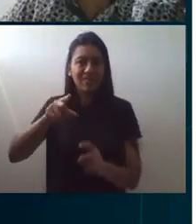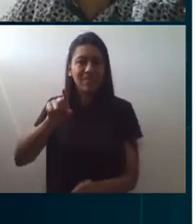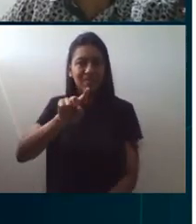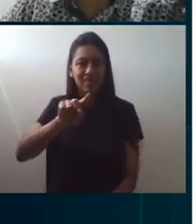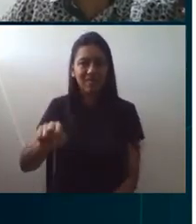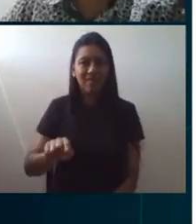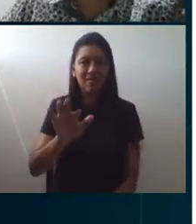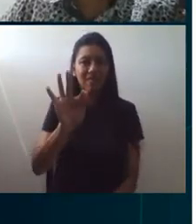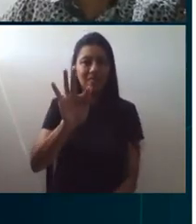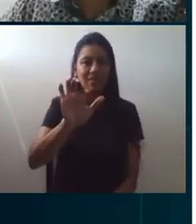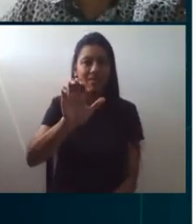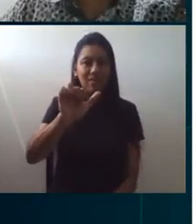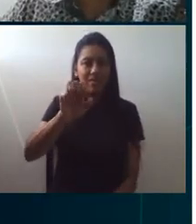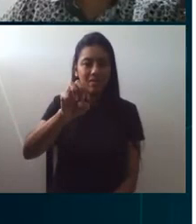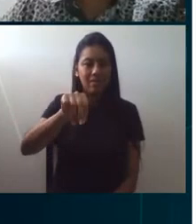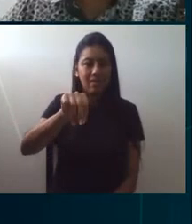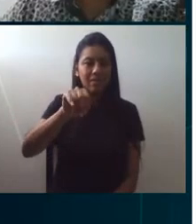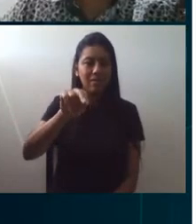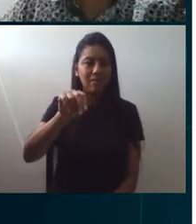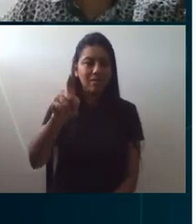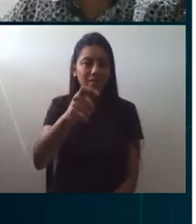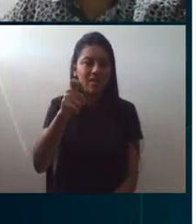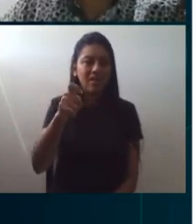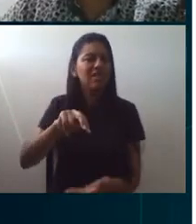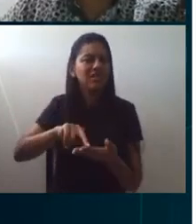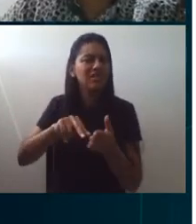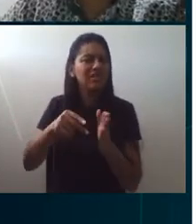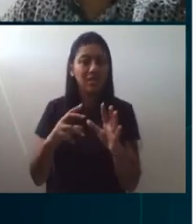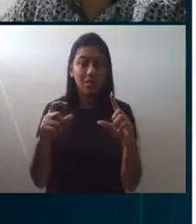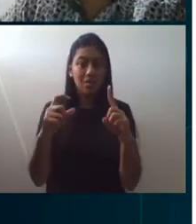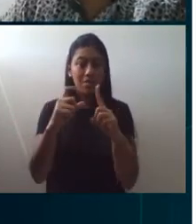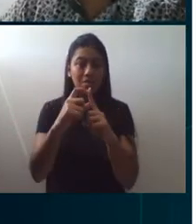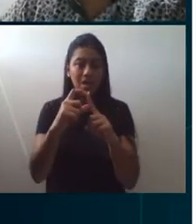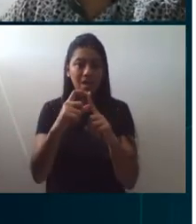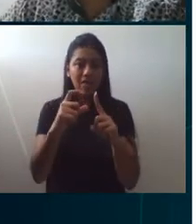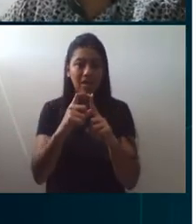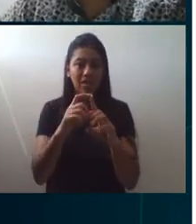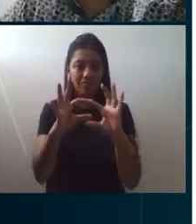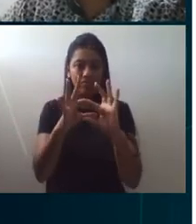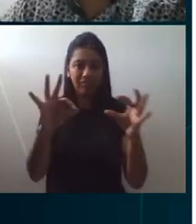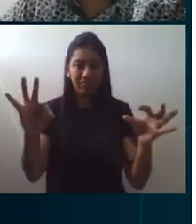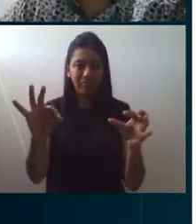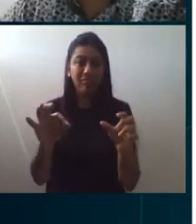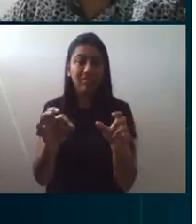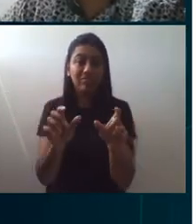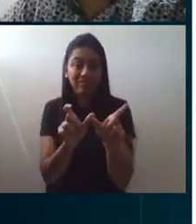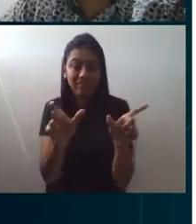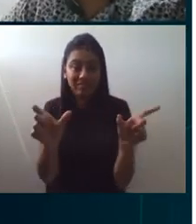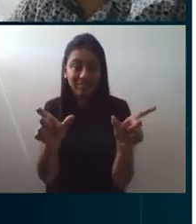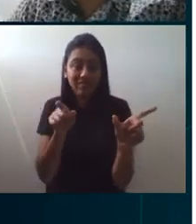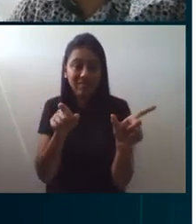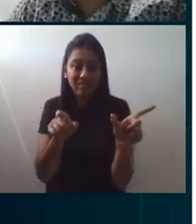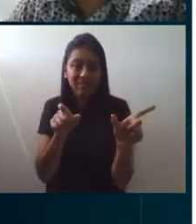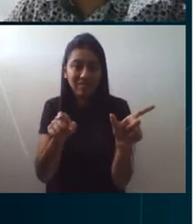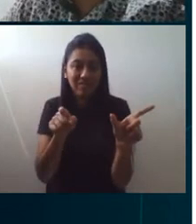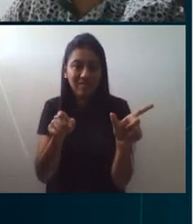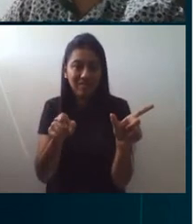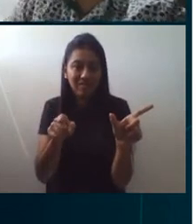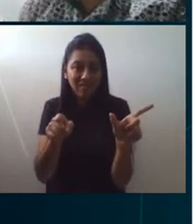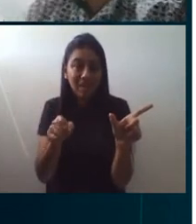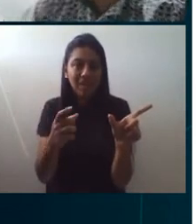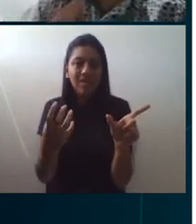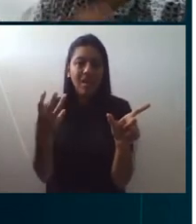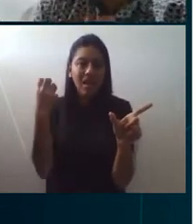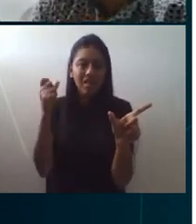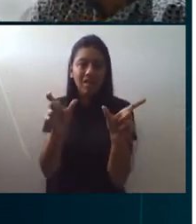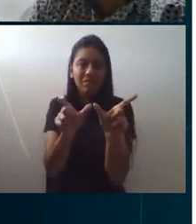la palabra a su raíz. Aquí tenemos pues, uno de los ejemplos puntuales que les quería mostrar y es como ustedes ven aquí, adjustable, que se vuelve adjust. Y es que,